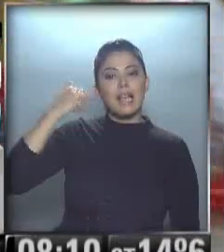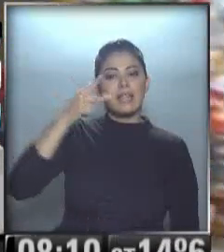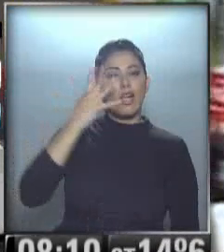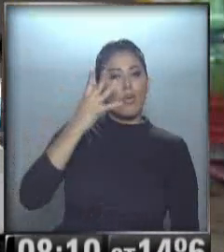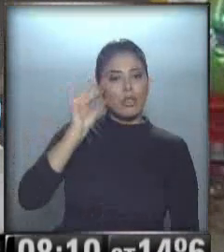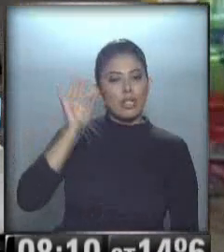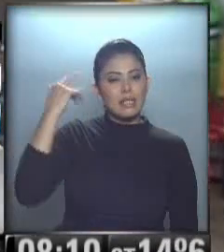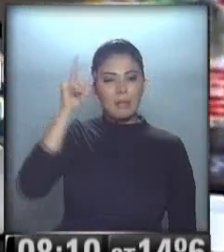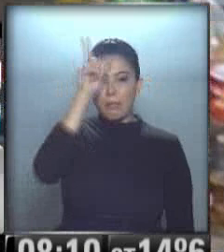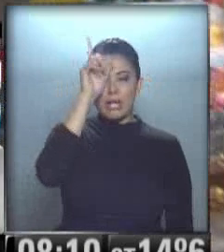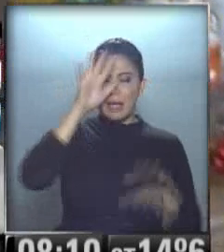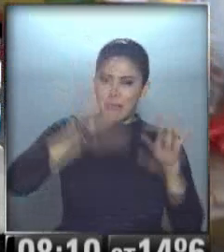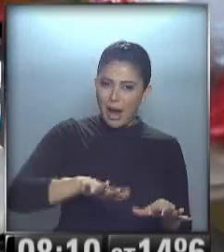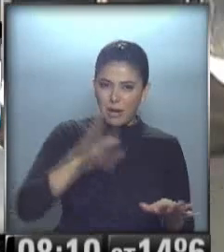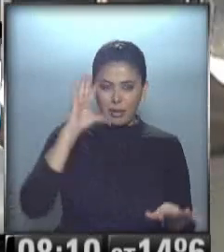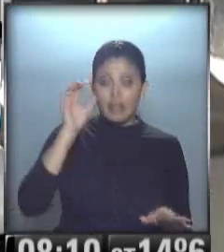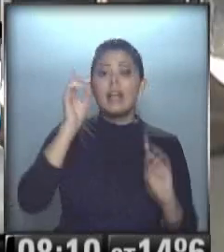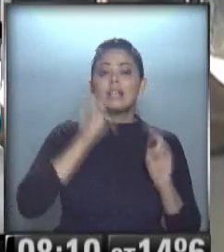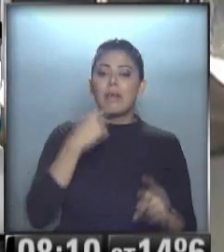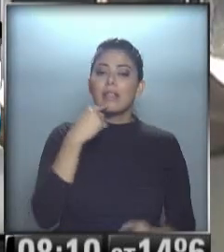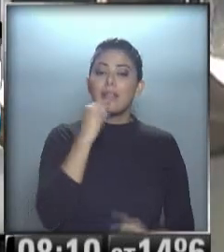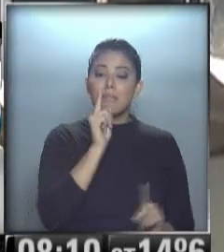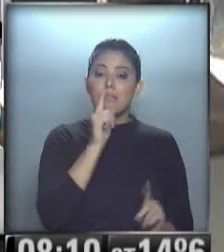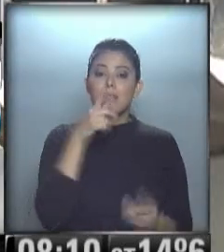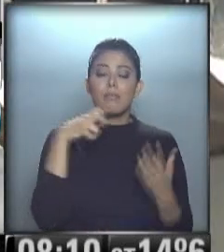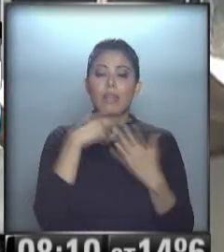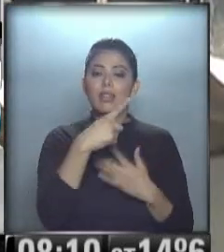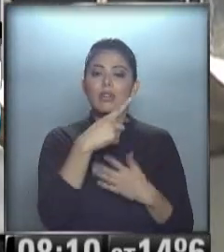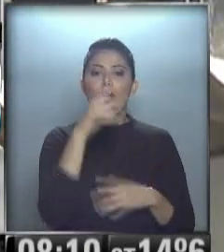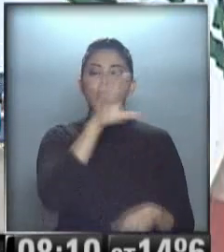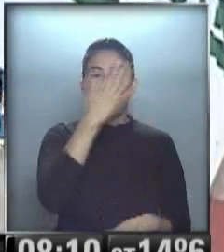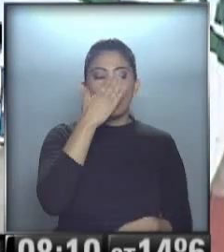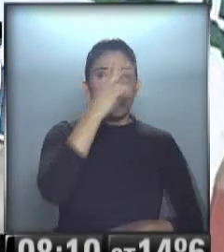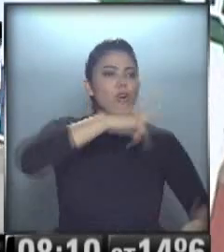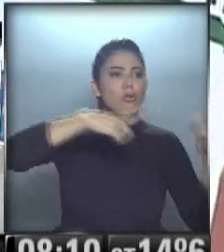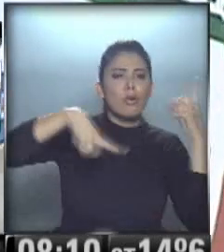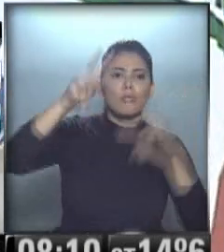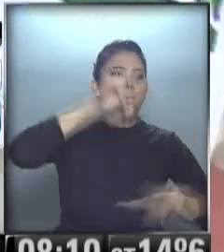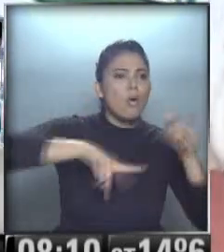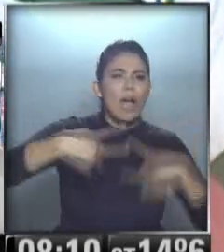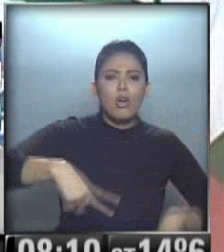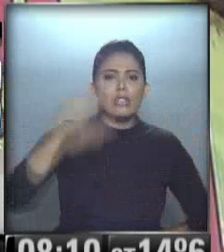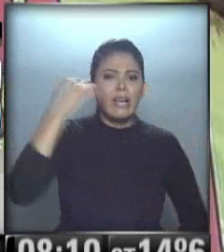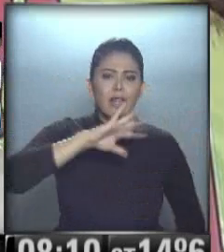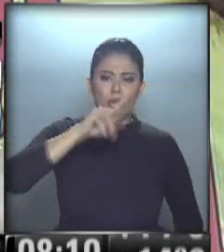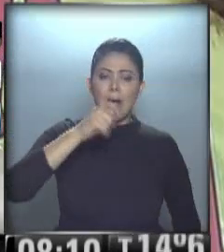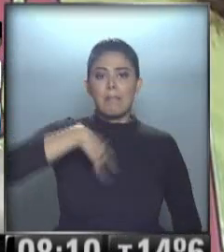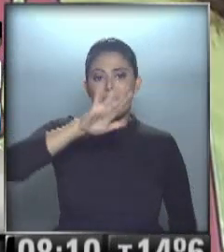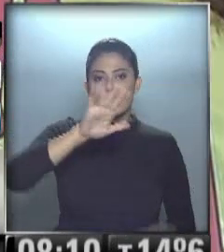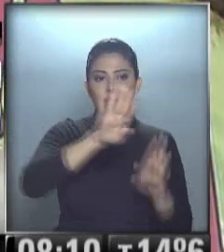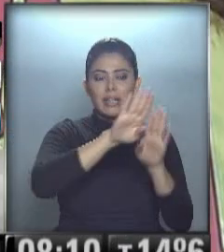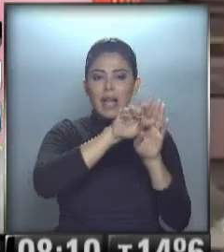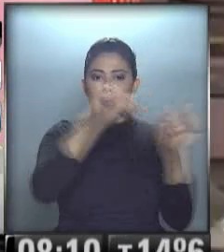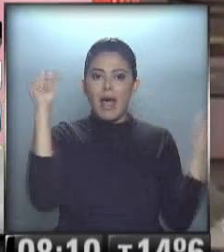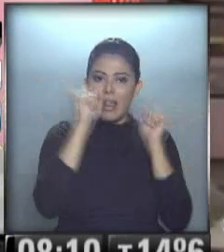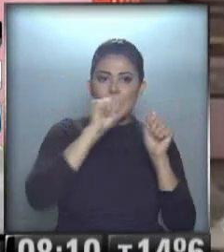policial. Además informó que continúan los allanamientos en Córdoba y la recuperación de objetos robados, muchos de ellos electrodomésticos. Los